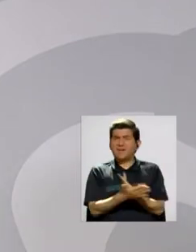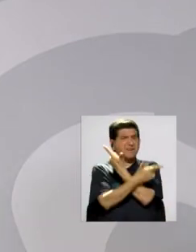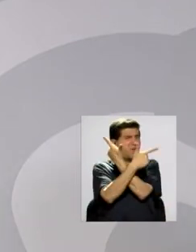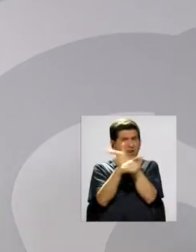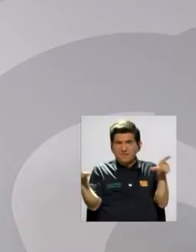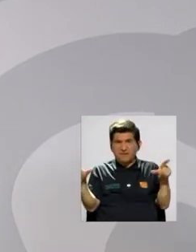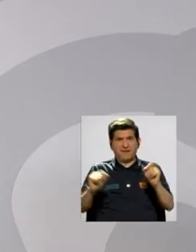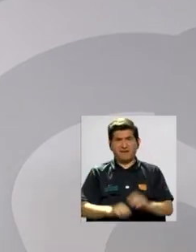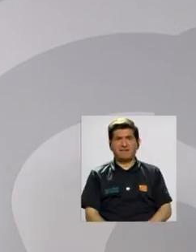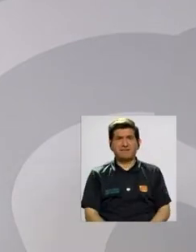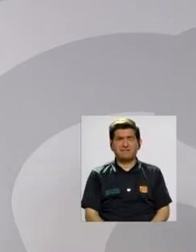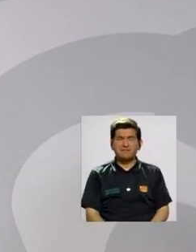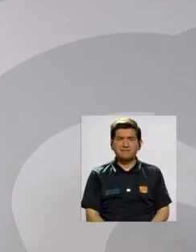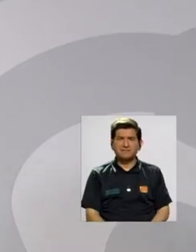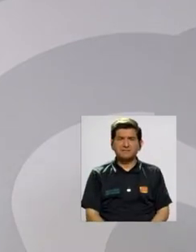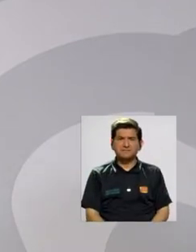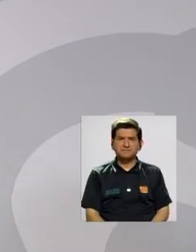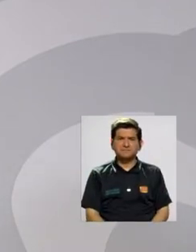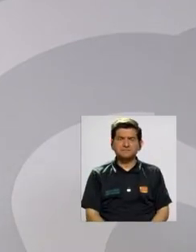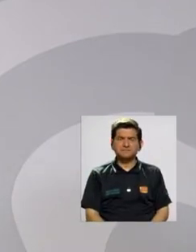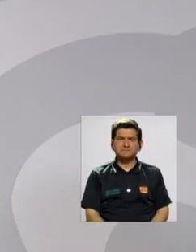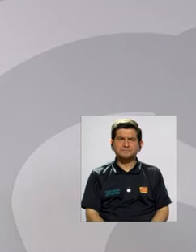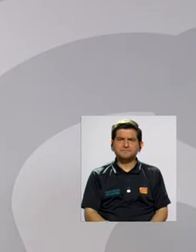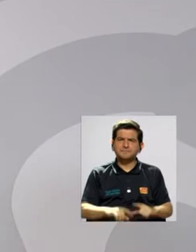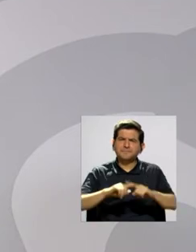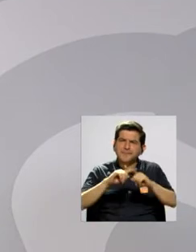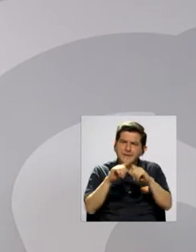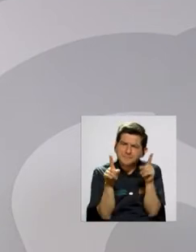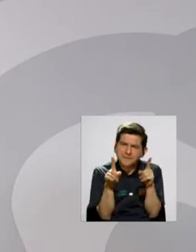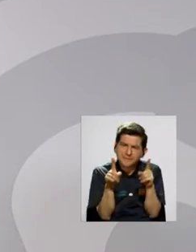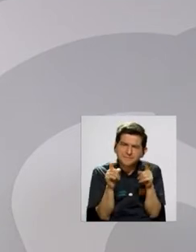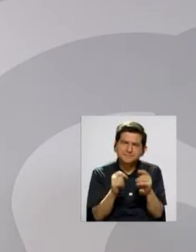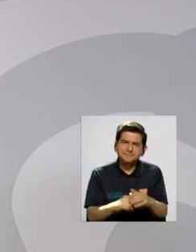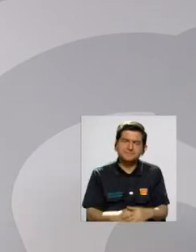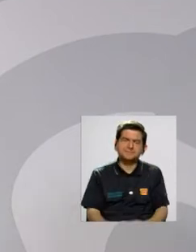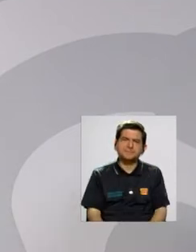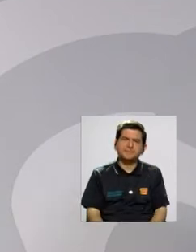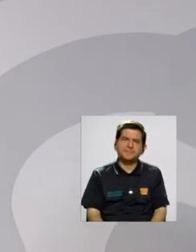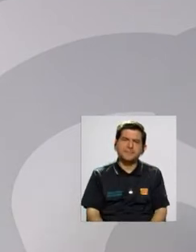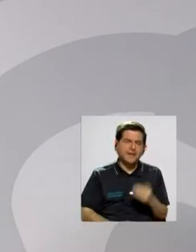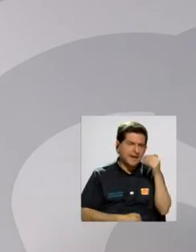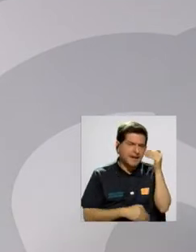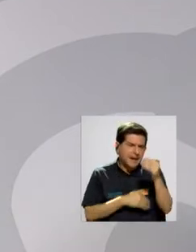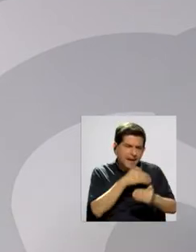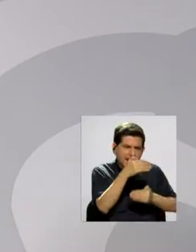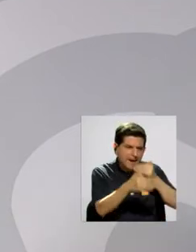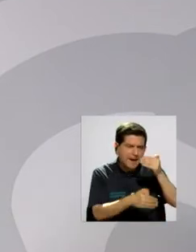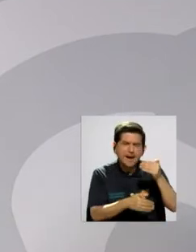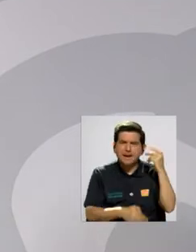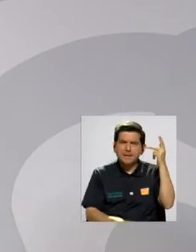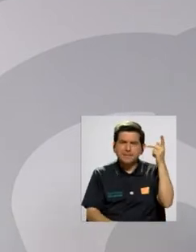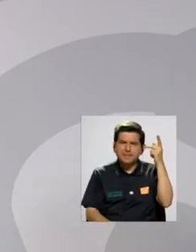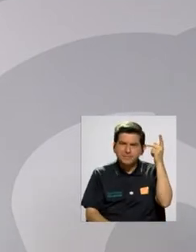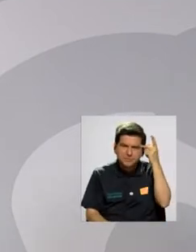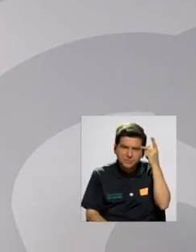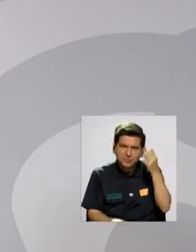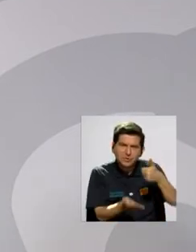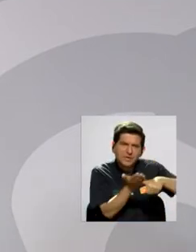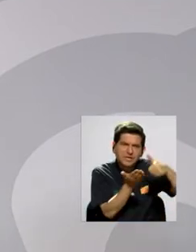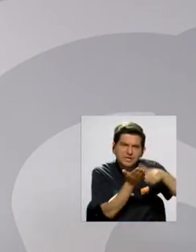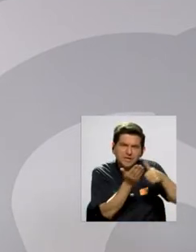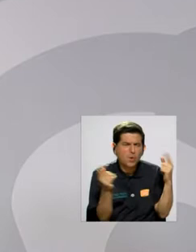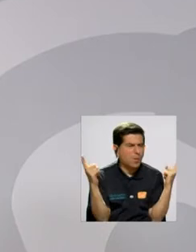o es neoliberal. Sí. Entonces, ¿por qué este proceso electoral tan complejo